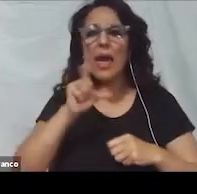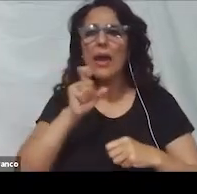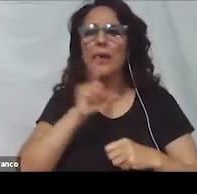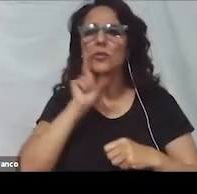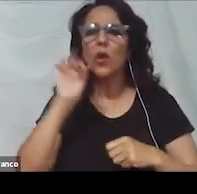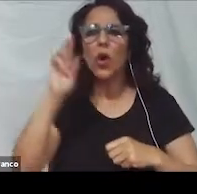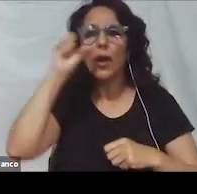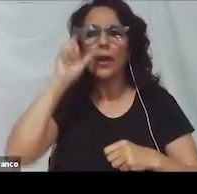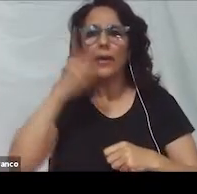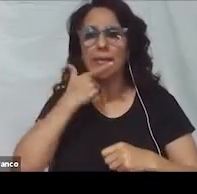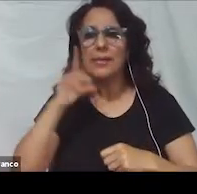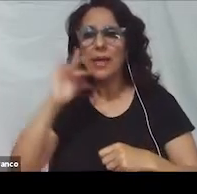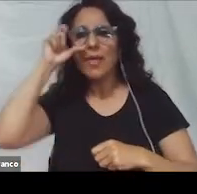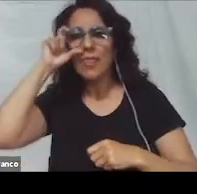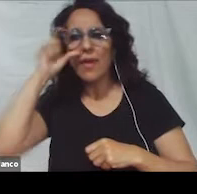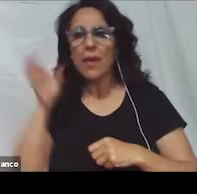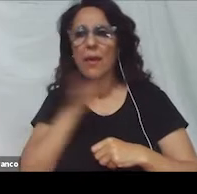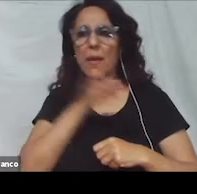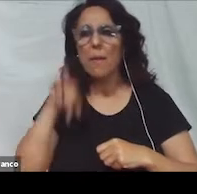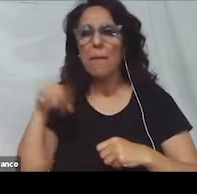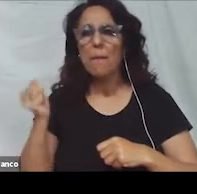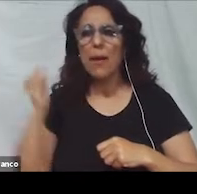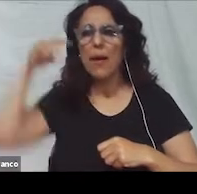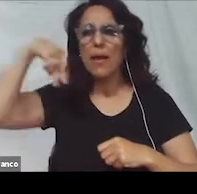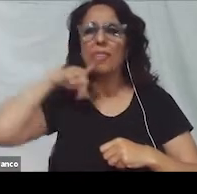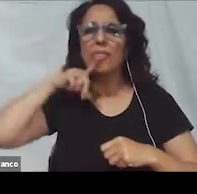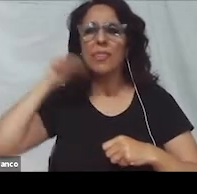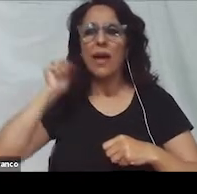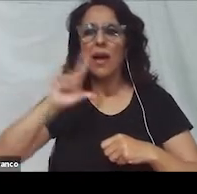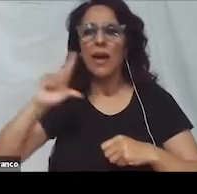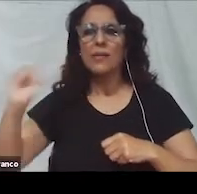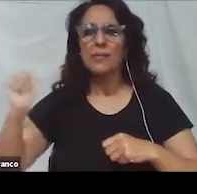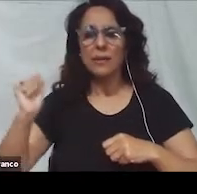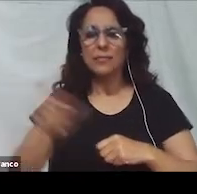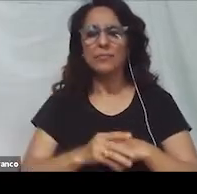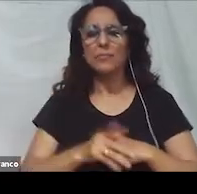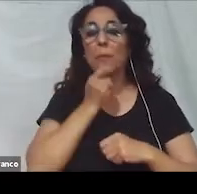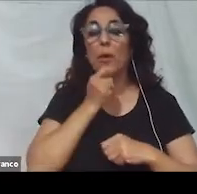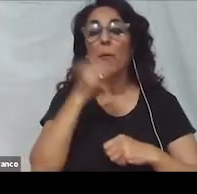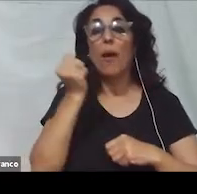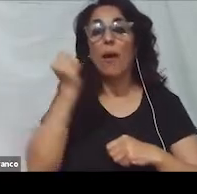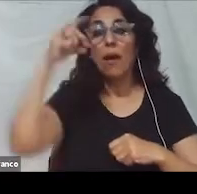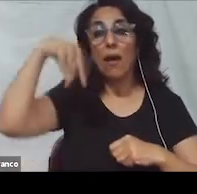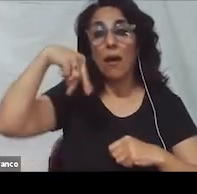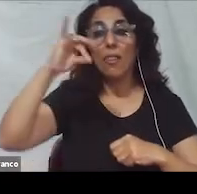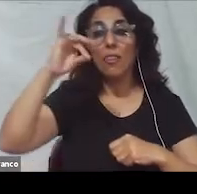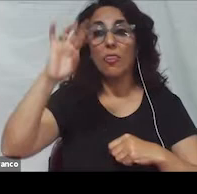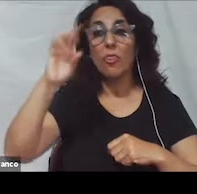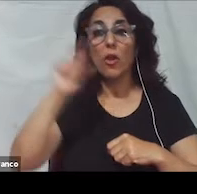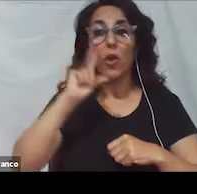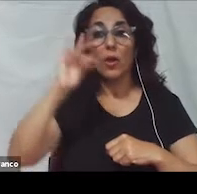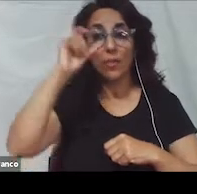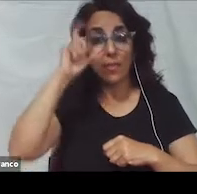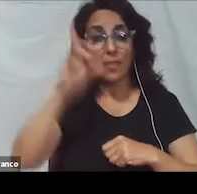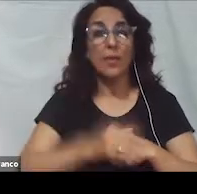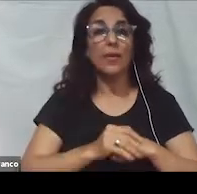sistema operativo que ustedes utilizan o del dispositivo. Por ejemplo, si usan Android, existe Tollback,